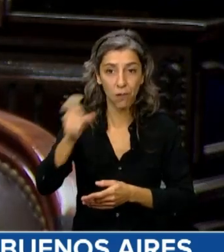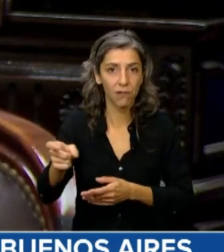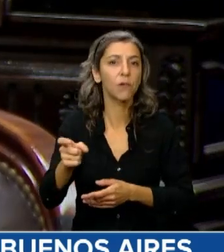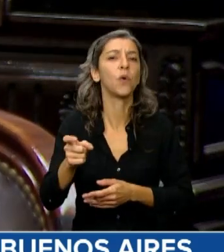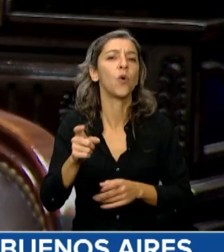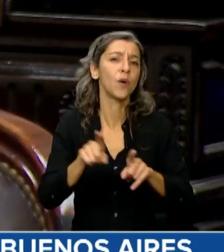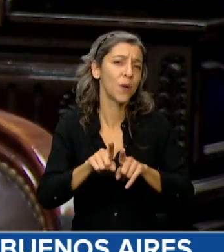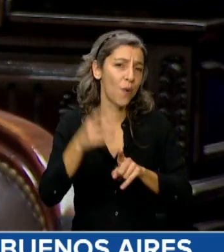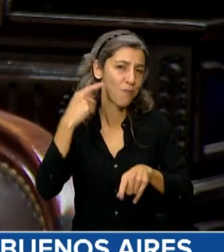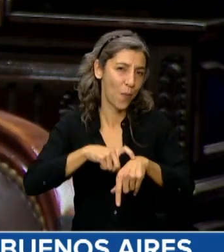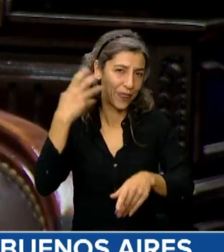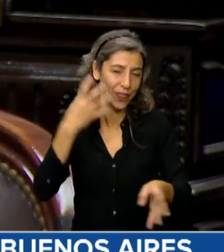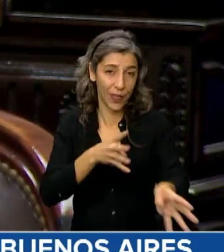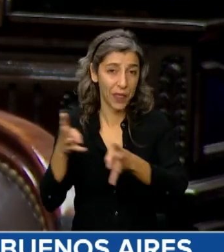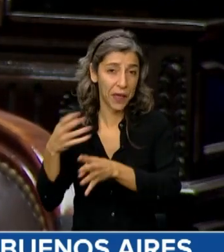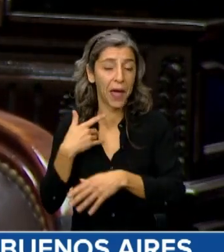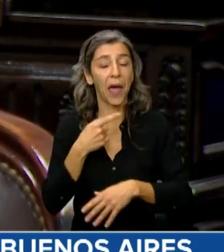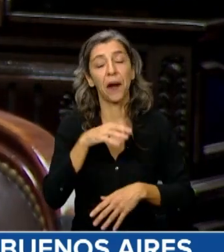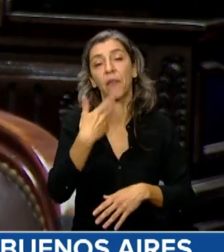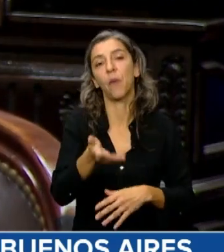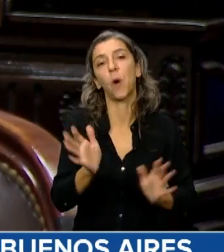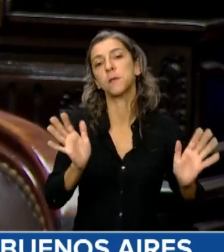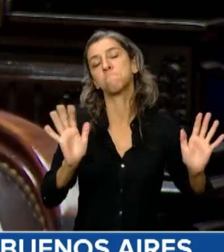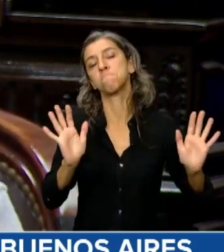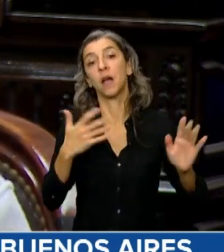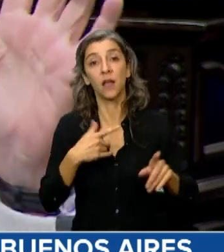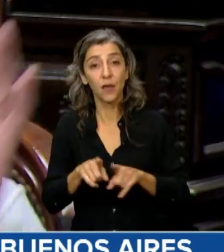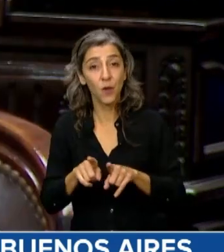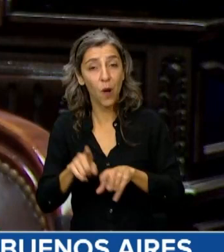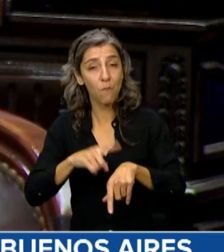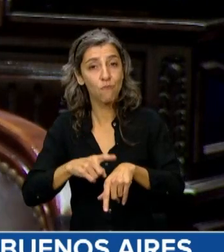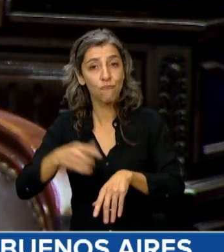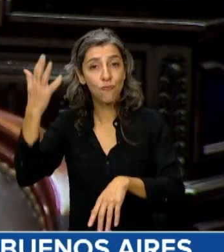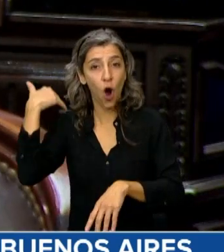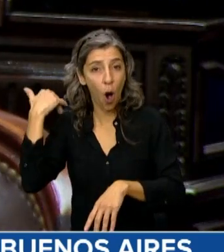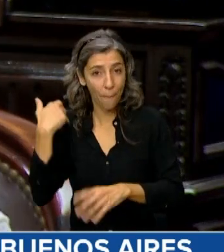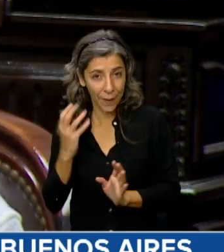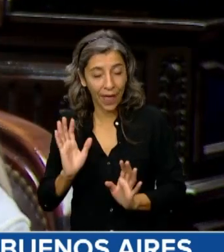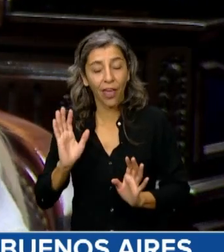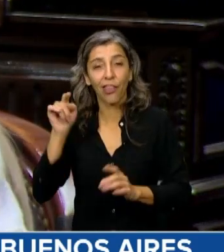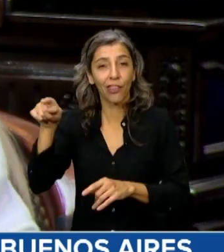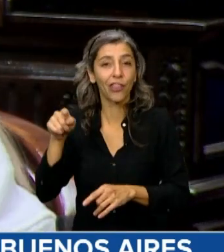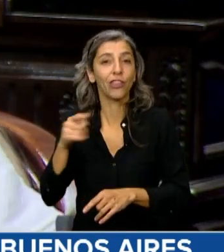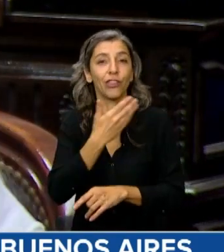también bastante parecido, ¿sabe a quién? A los argumentos de Trump. Trump también habla del lawfare